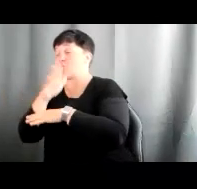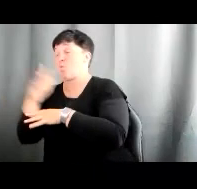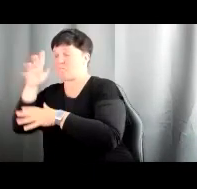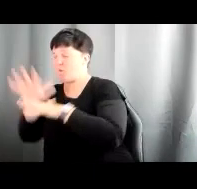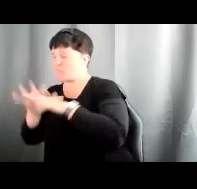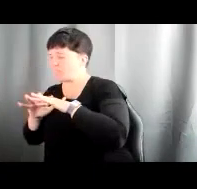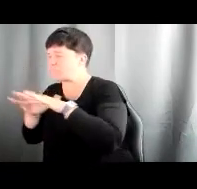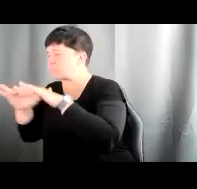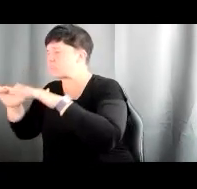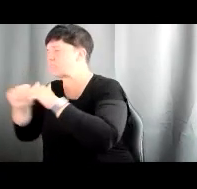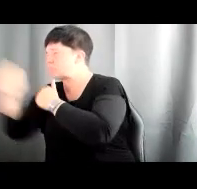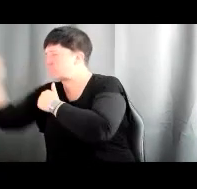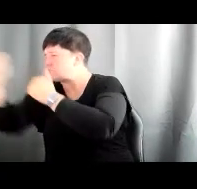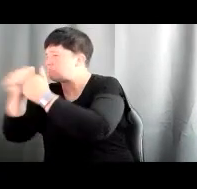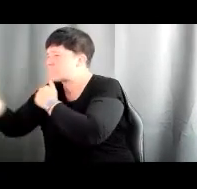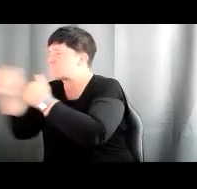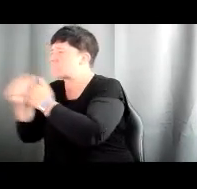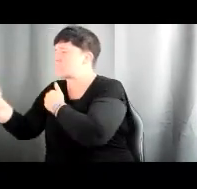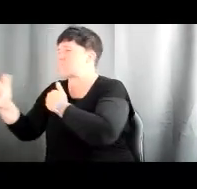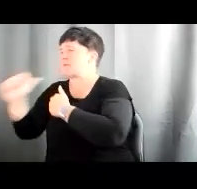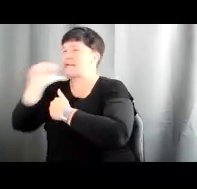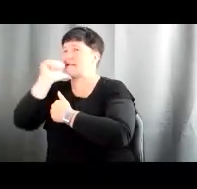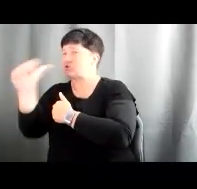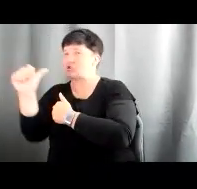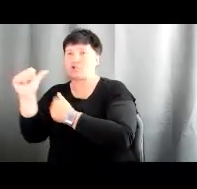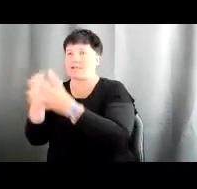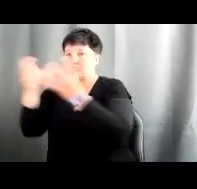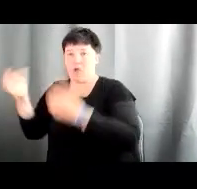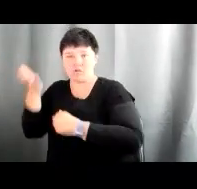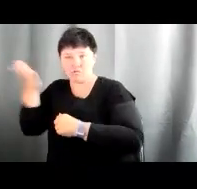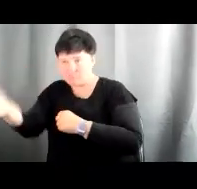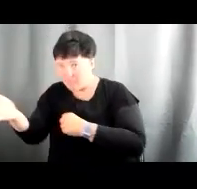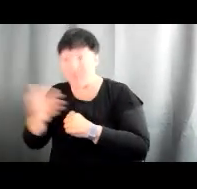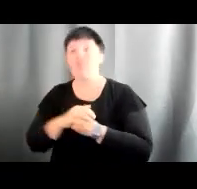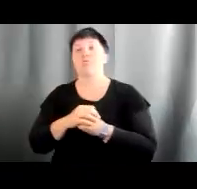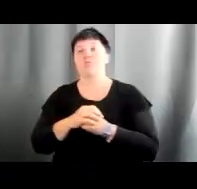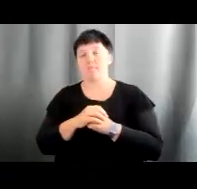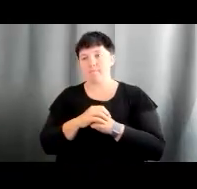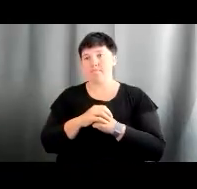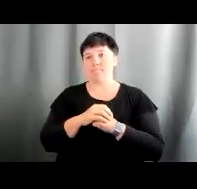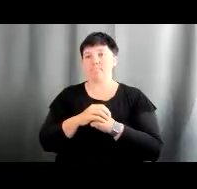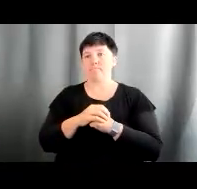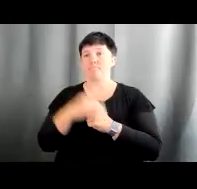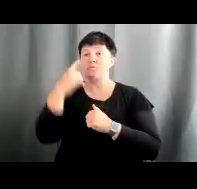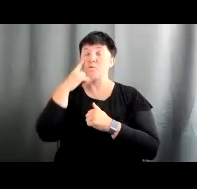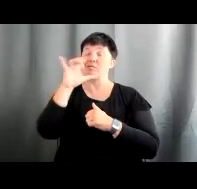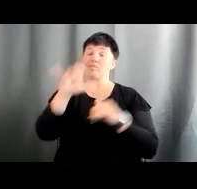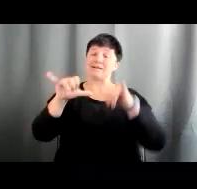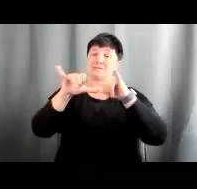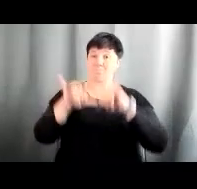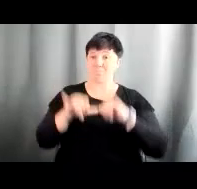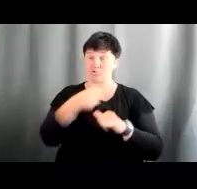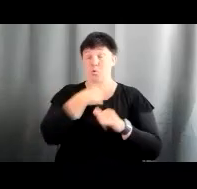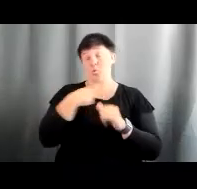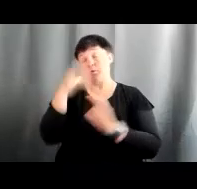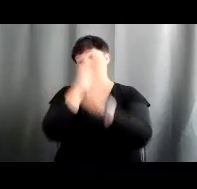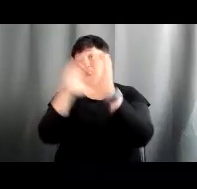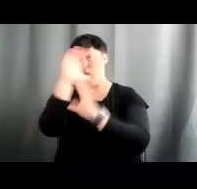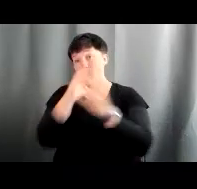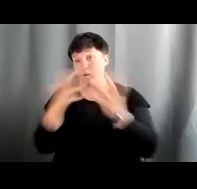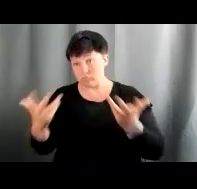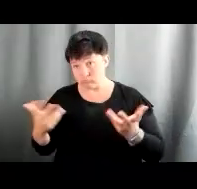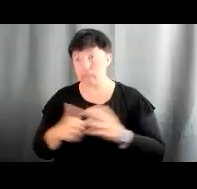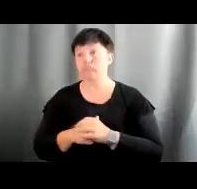del mundo no está tan presente. Así que creo que hay una métrica que podemos explorar, Quizás haga algo sobre cómo